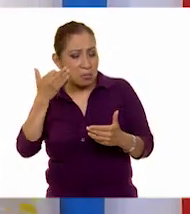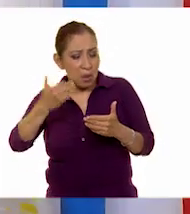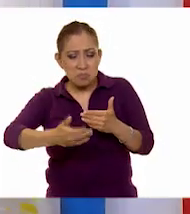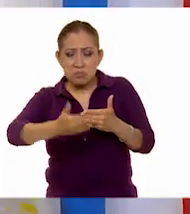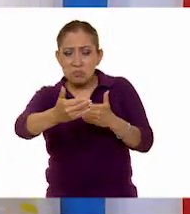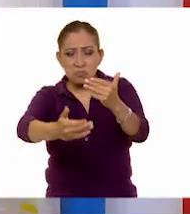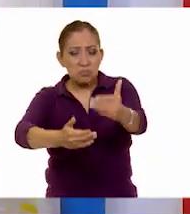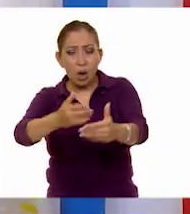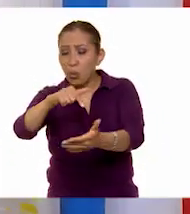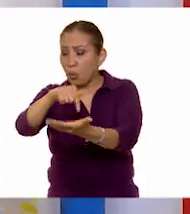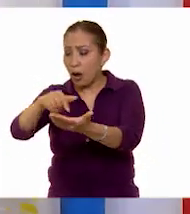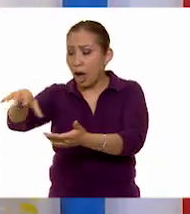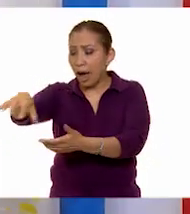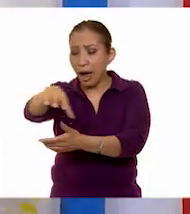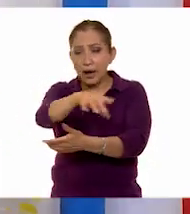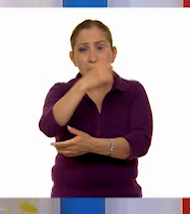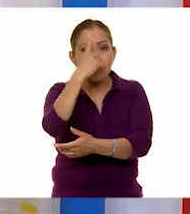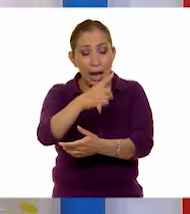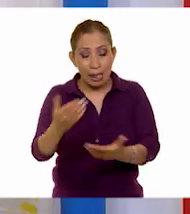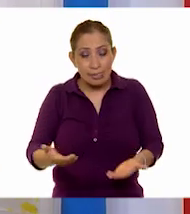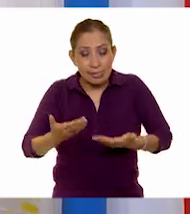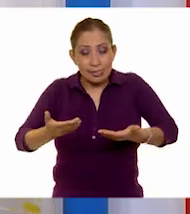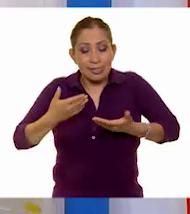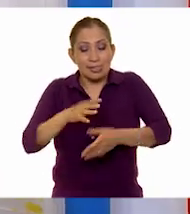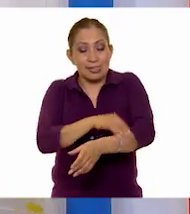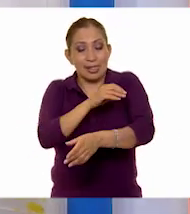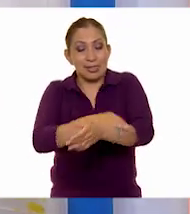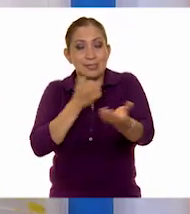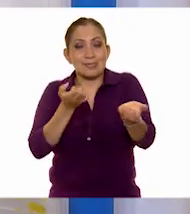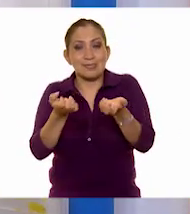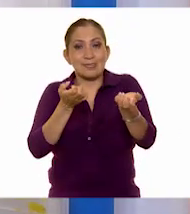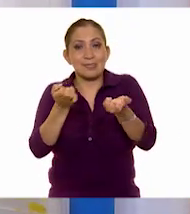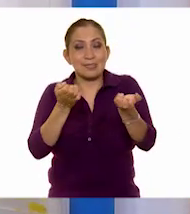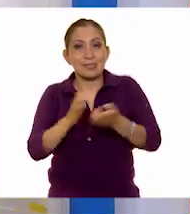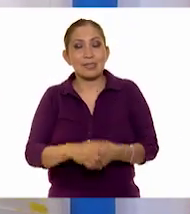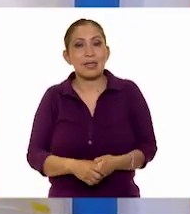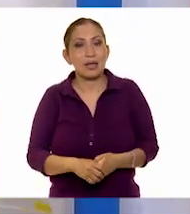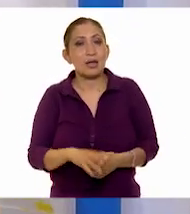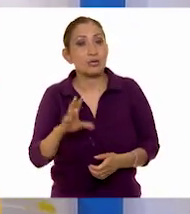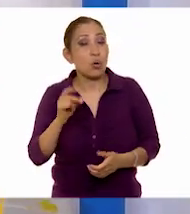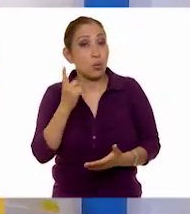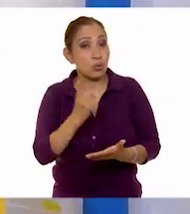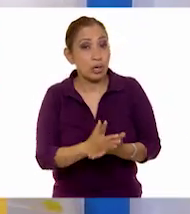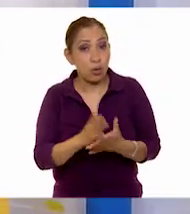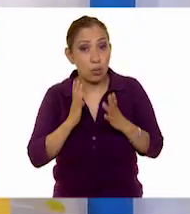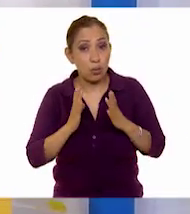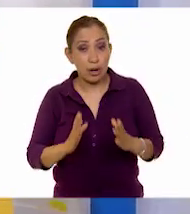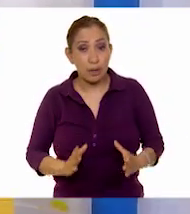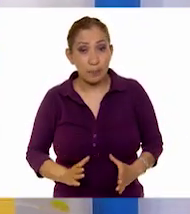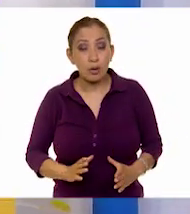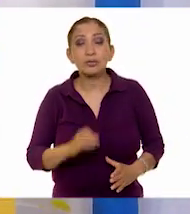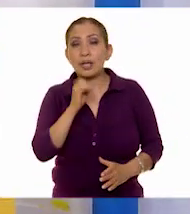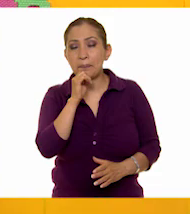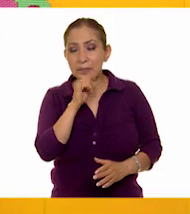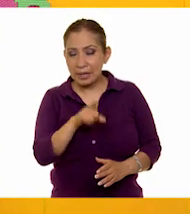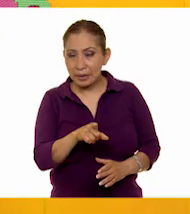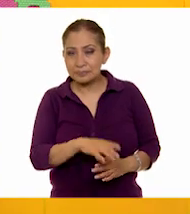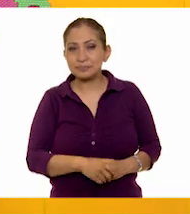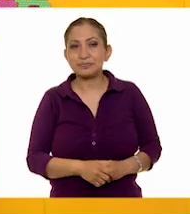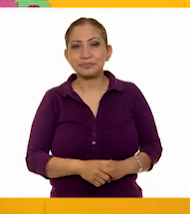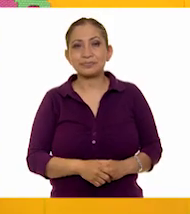o espacios para activarnos y ejercitar no solo nuestro cuerpo, sino